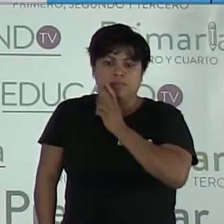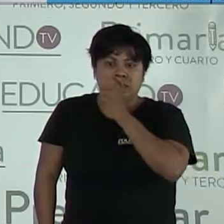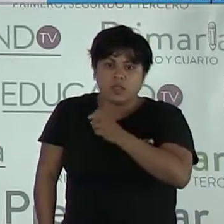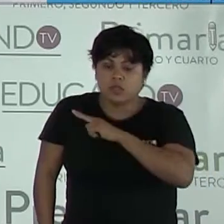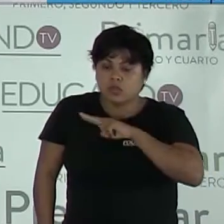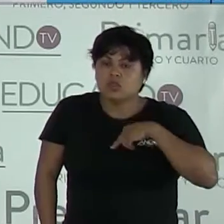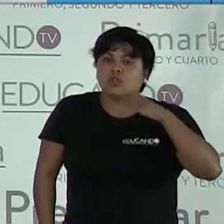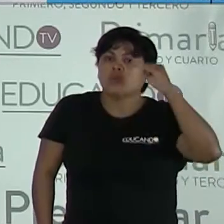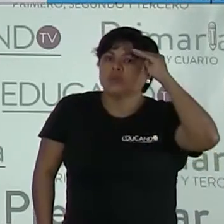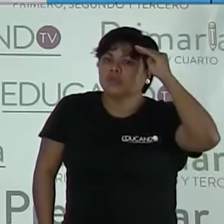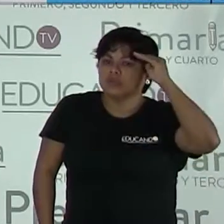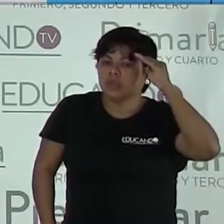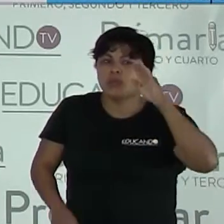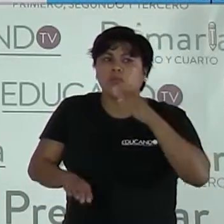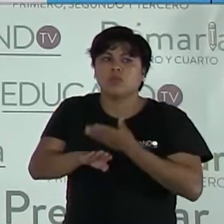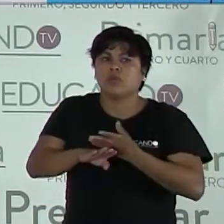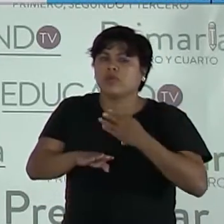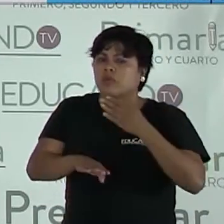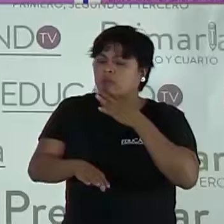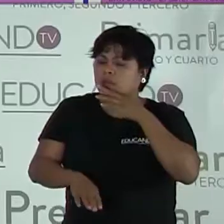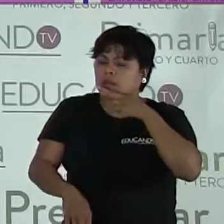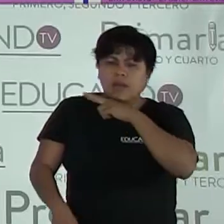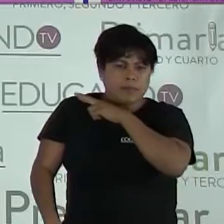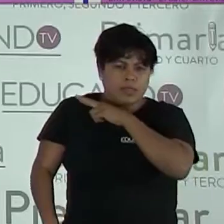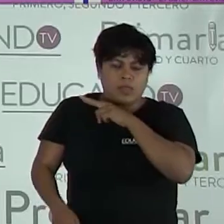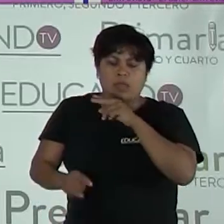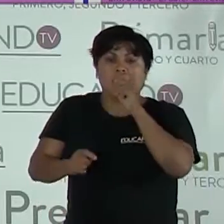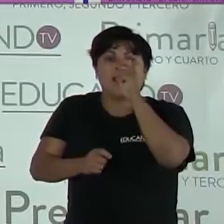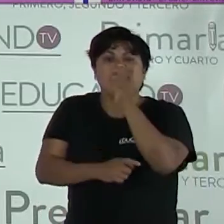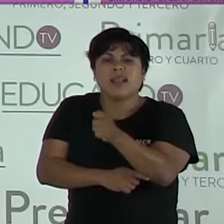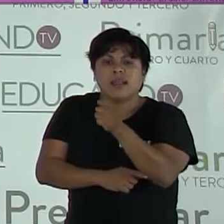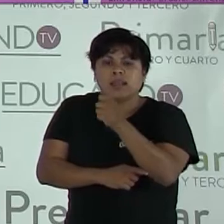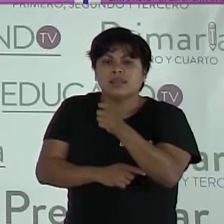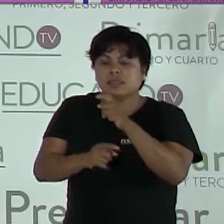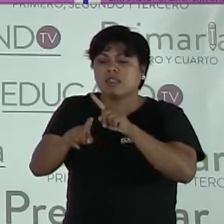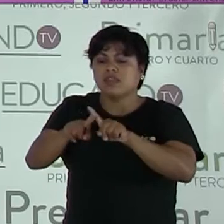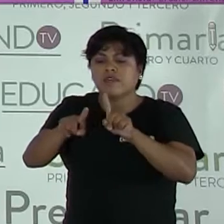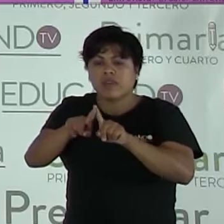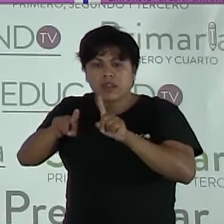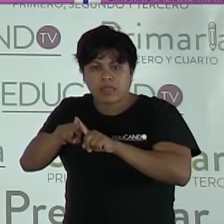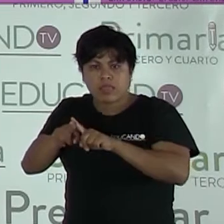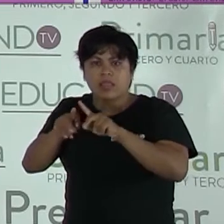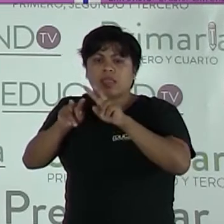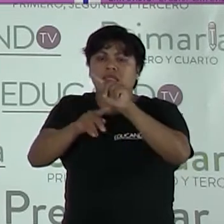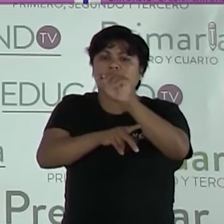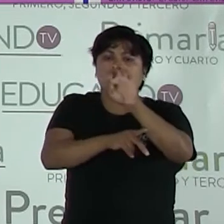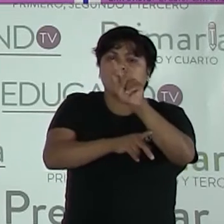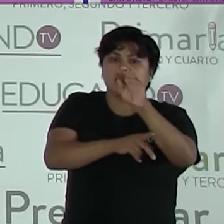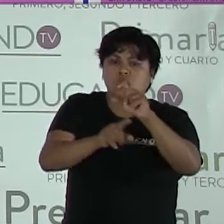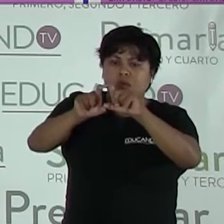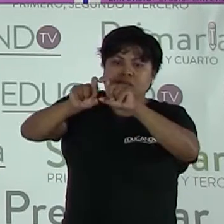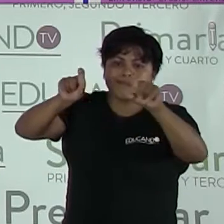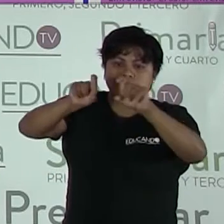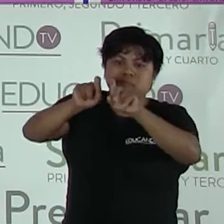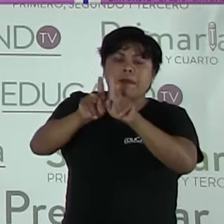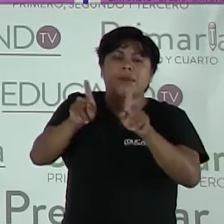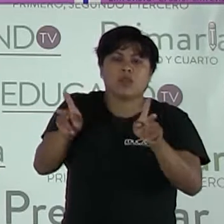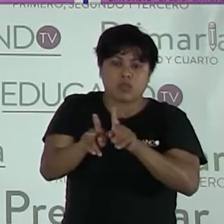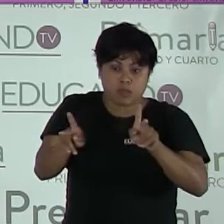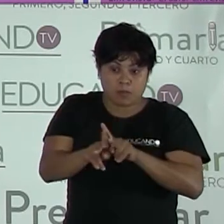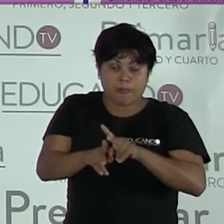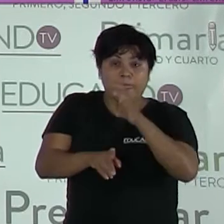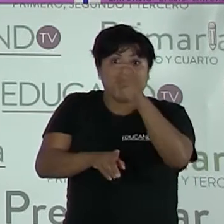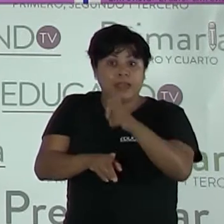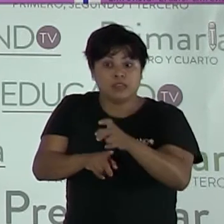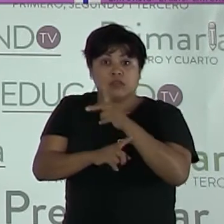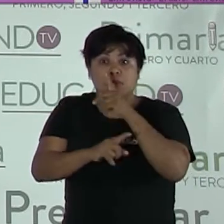a analizar de manera muy general y muy concreta lo que son los tipos de textos periodísticos. Estos